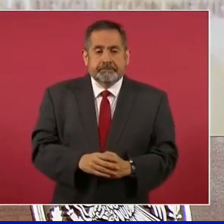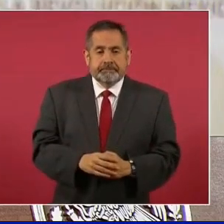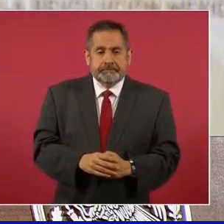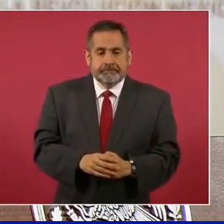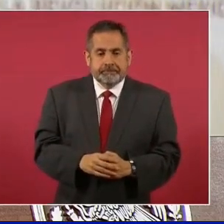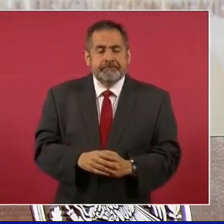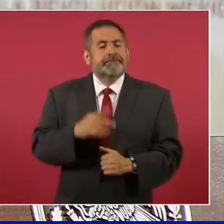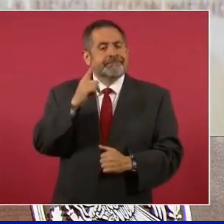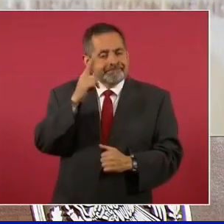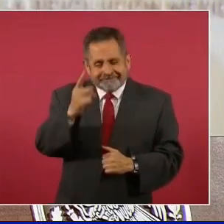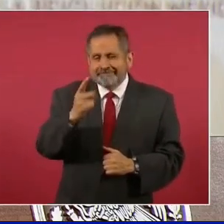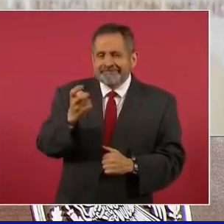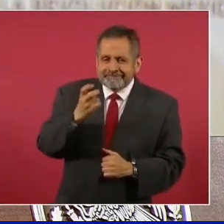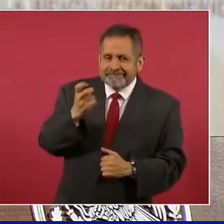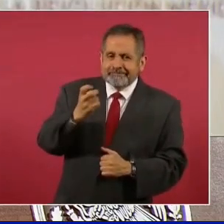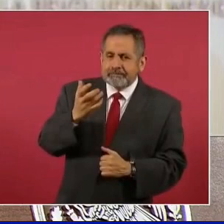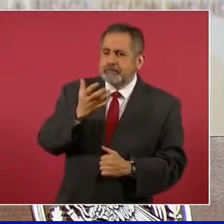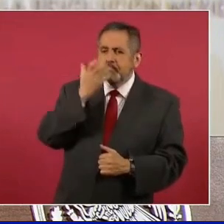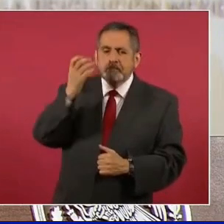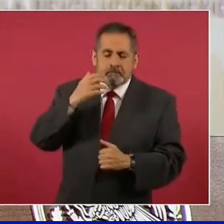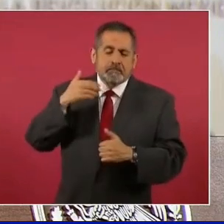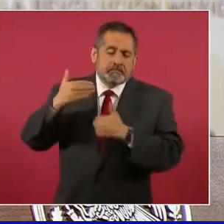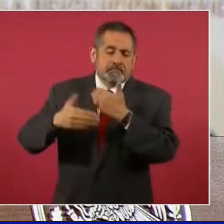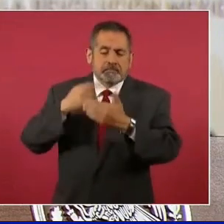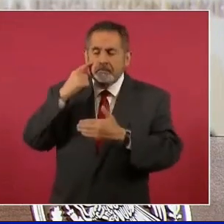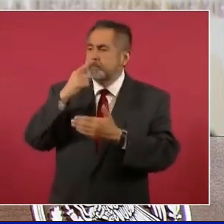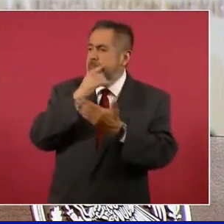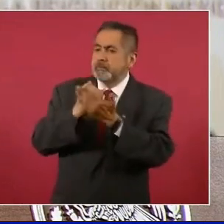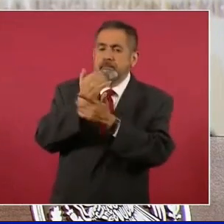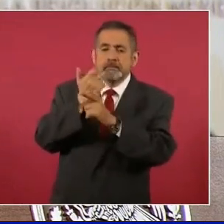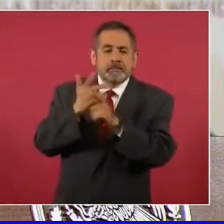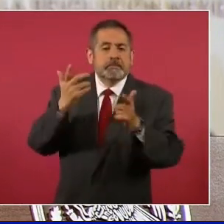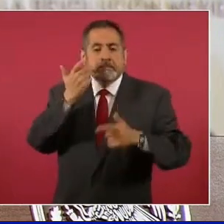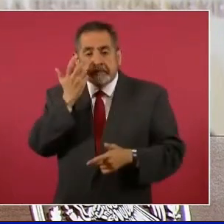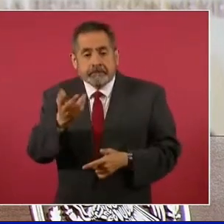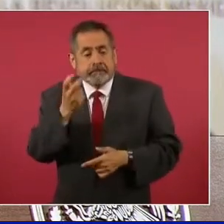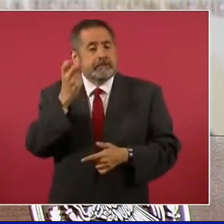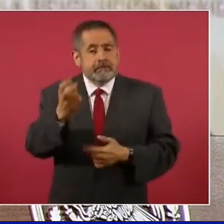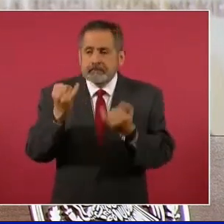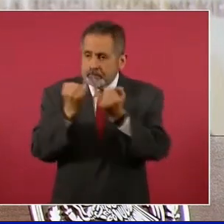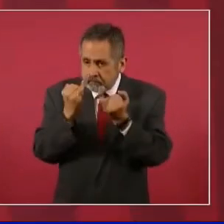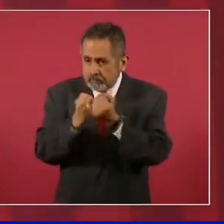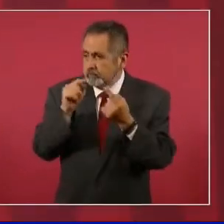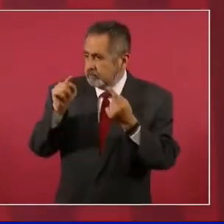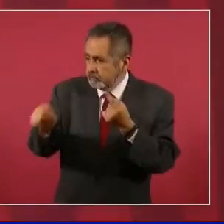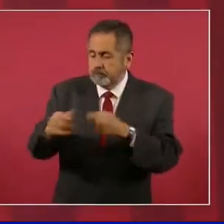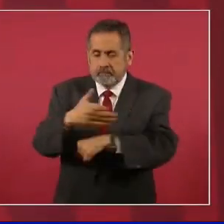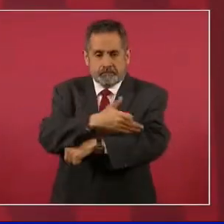Ese es el hábito democrático que queremos. Y lo mismo en la familia y en todo.